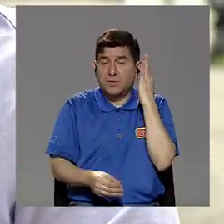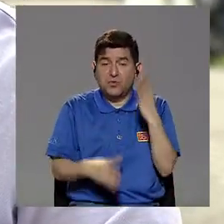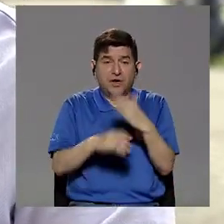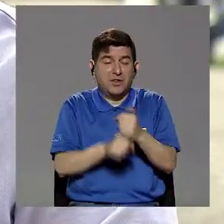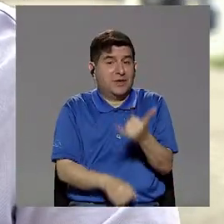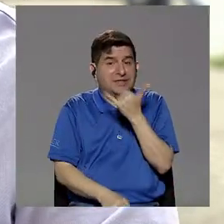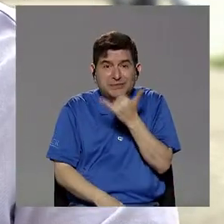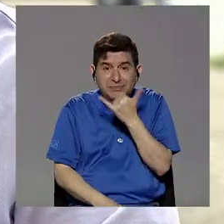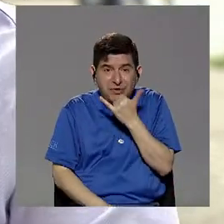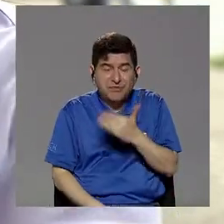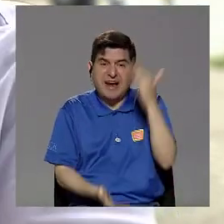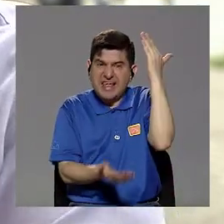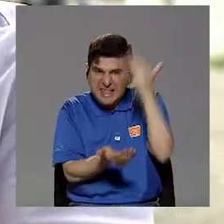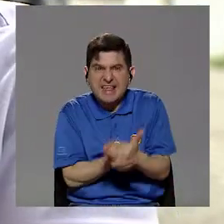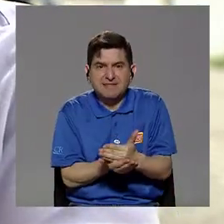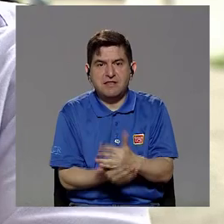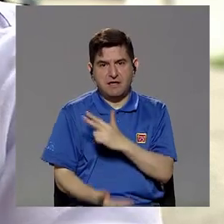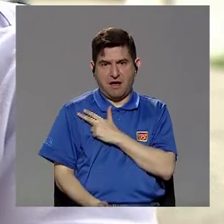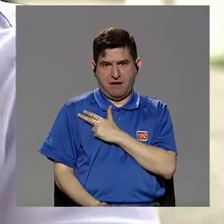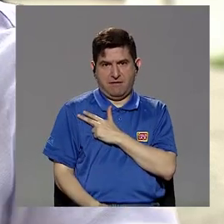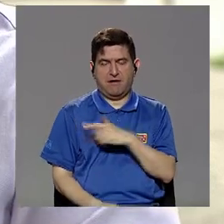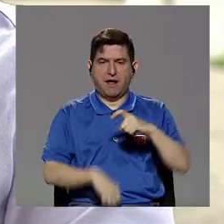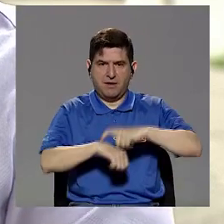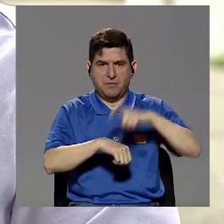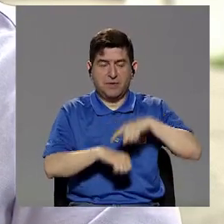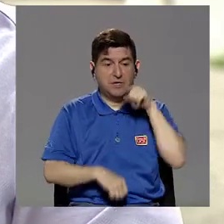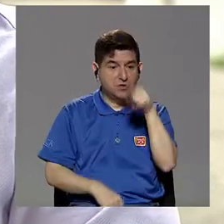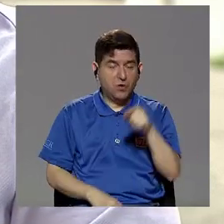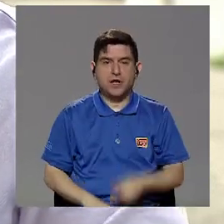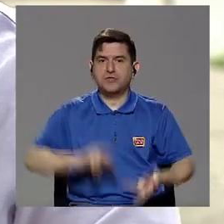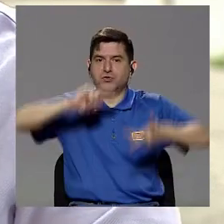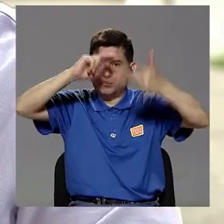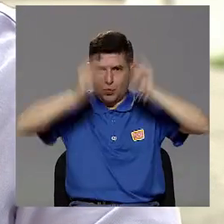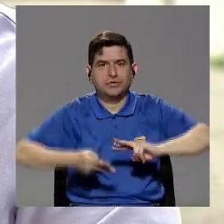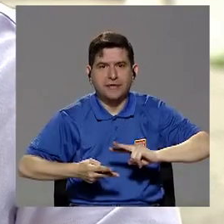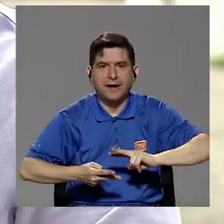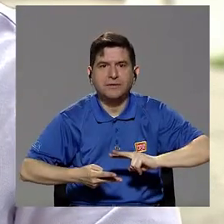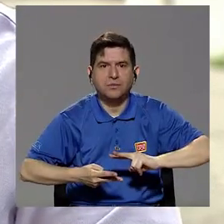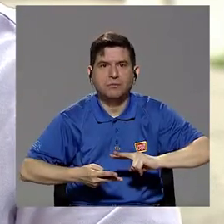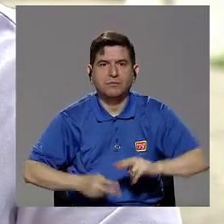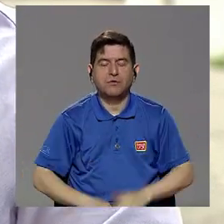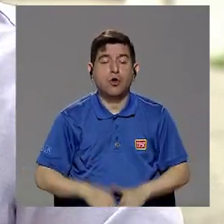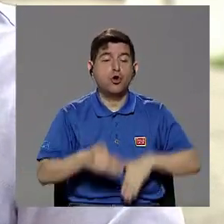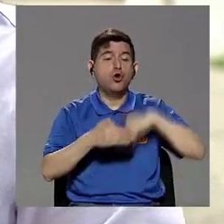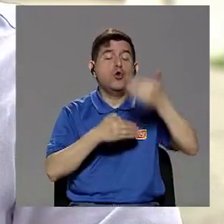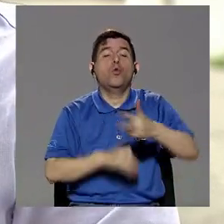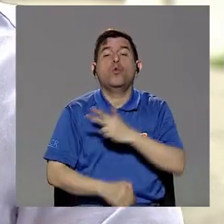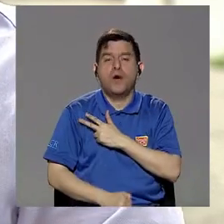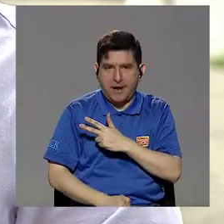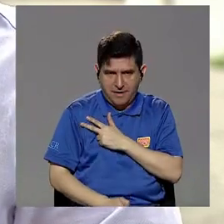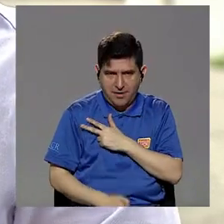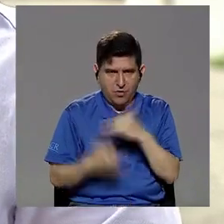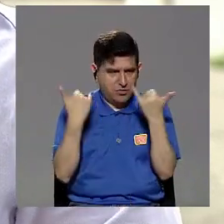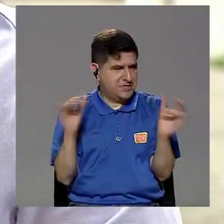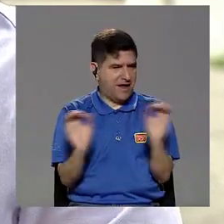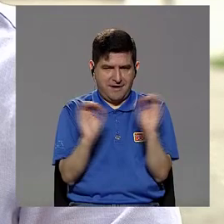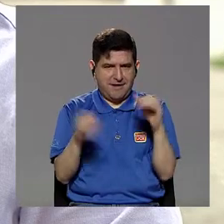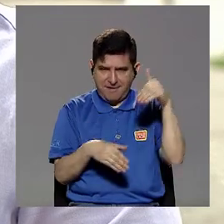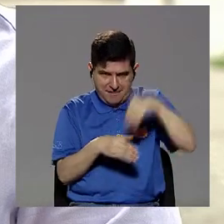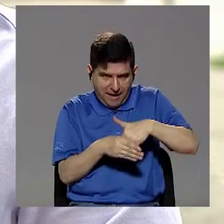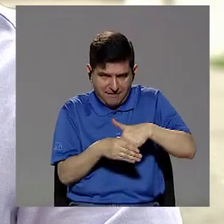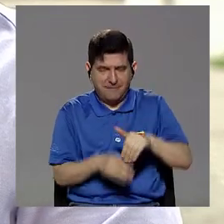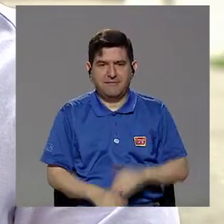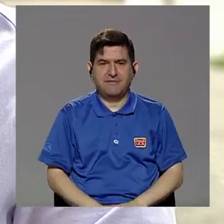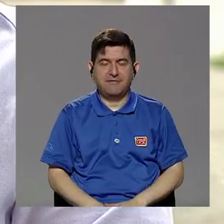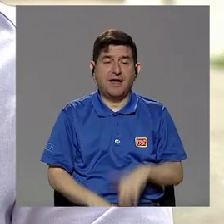Muchas mujeres lo hacen erróneamente, ¿verdad? Y cortan la orina, ¿de acuerdo? Cuando están orinando, esto más bien es contraproducente. Después de que orinaron, ¿verdad? Que ya no tengan